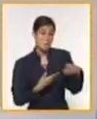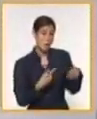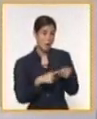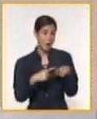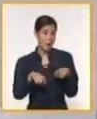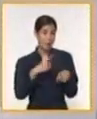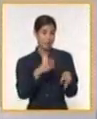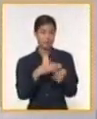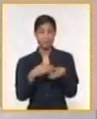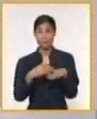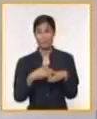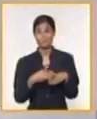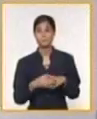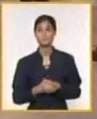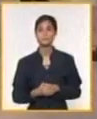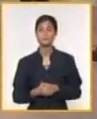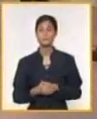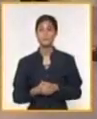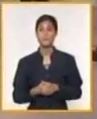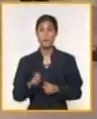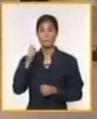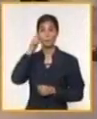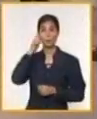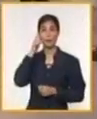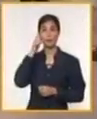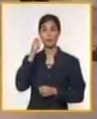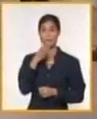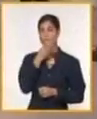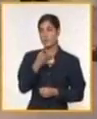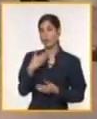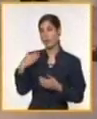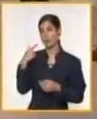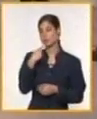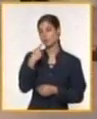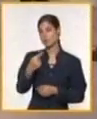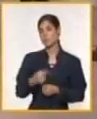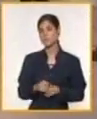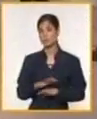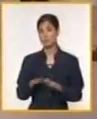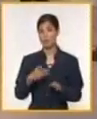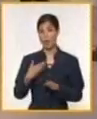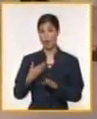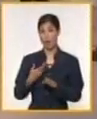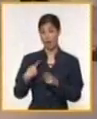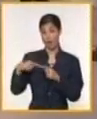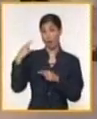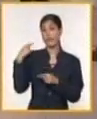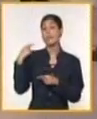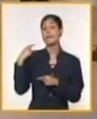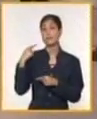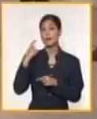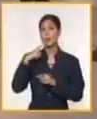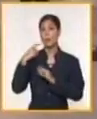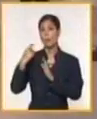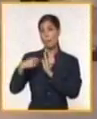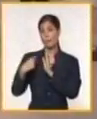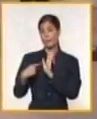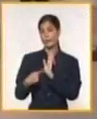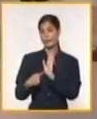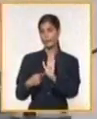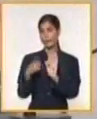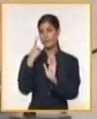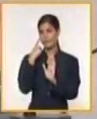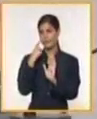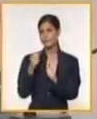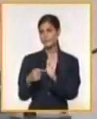hablaba de Fidel, y precisamente ayer veíamos en uno de los programas hermanos de la familia de Ideas Multimedia con